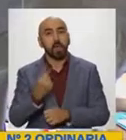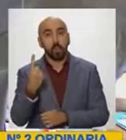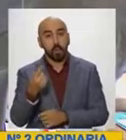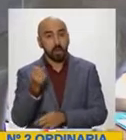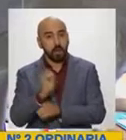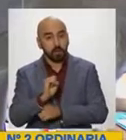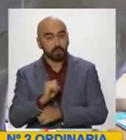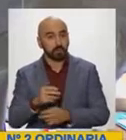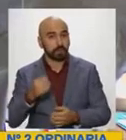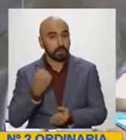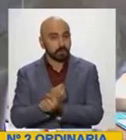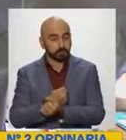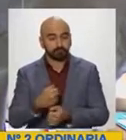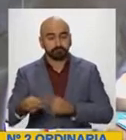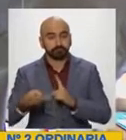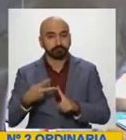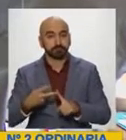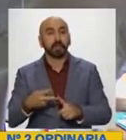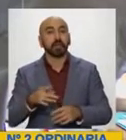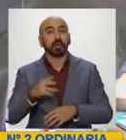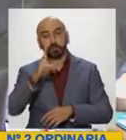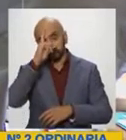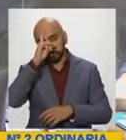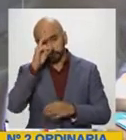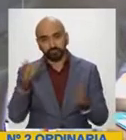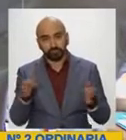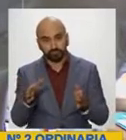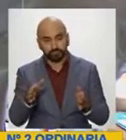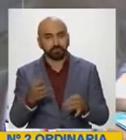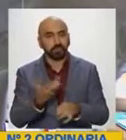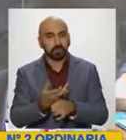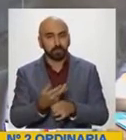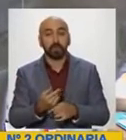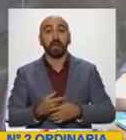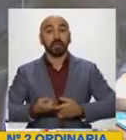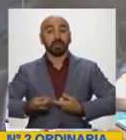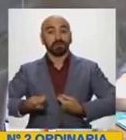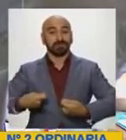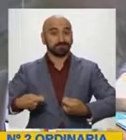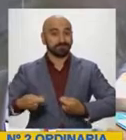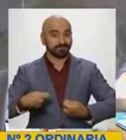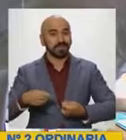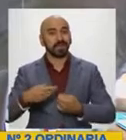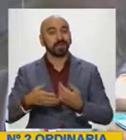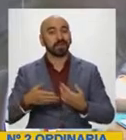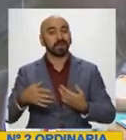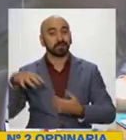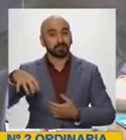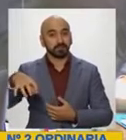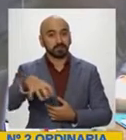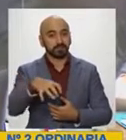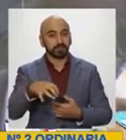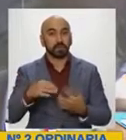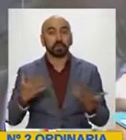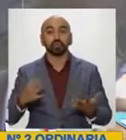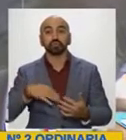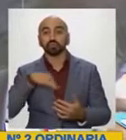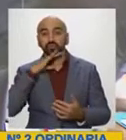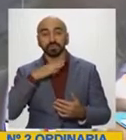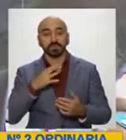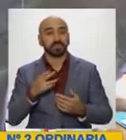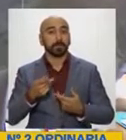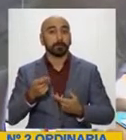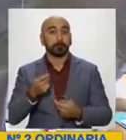posta de primeros auxilios, no tienen comercio para abastecer de manera correcta a los habitantes de la